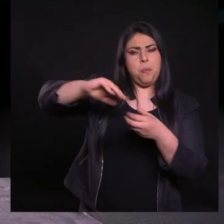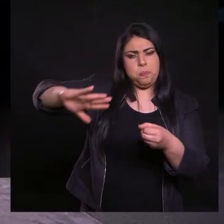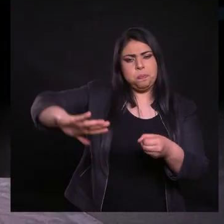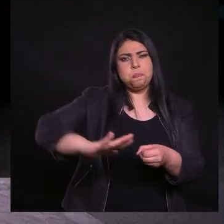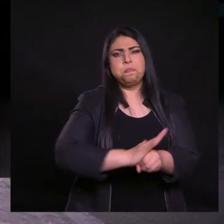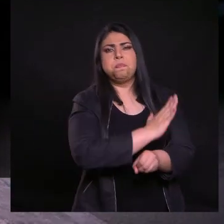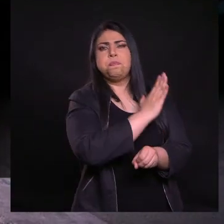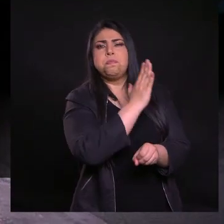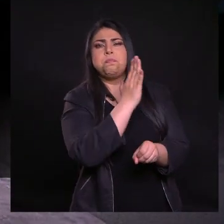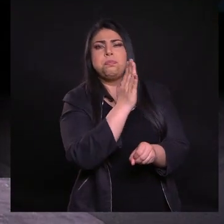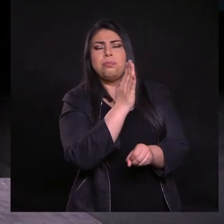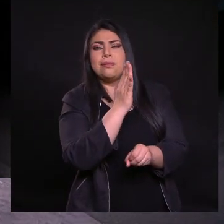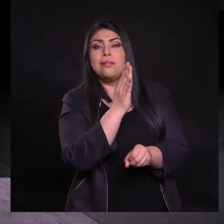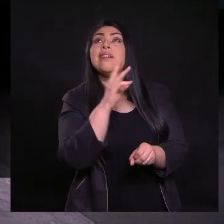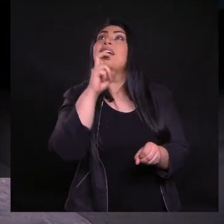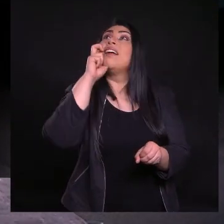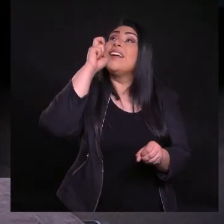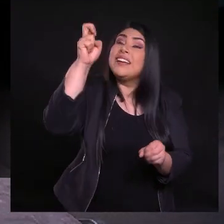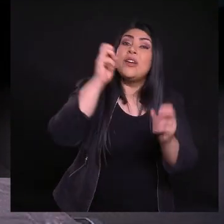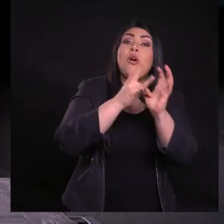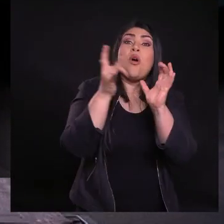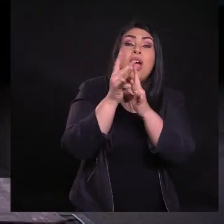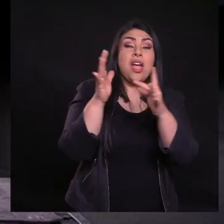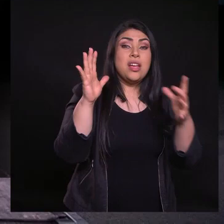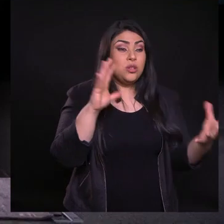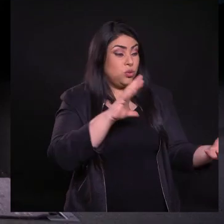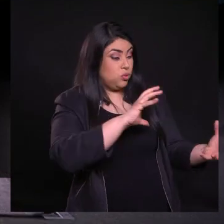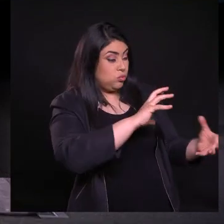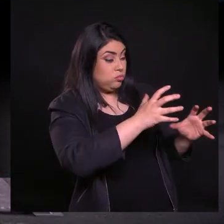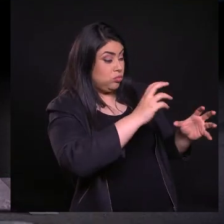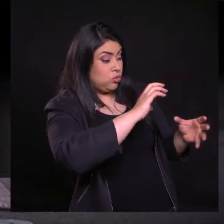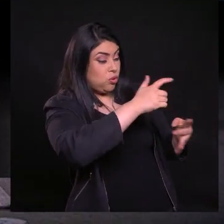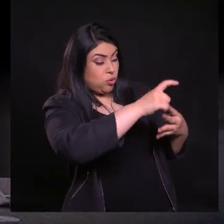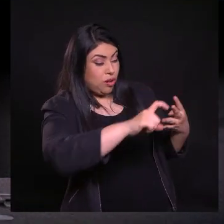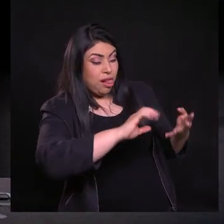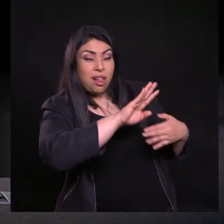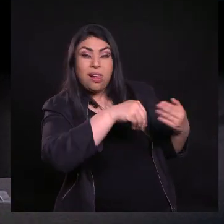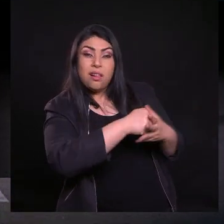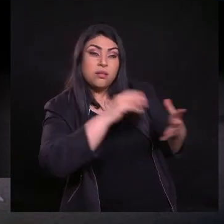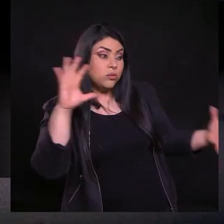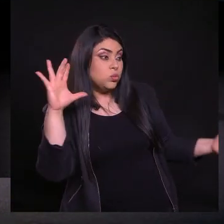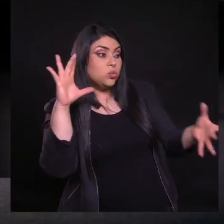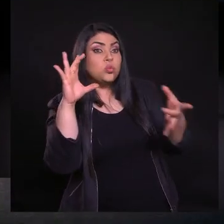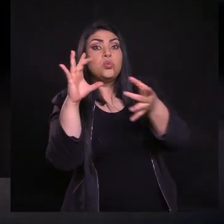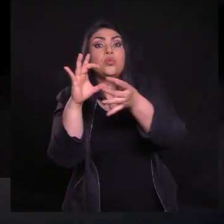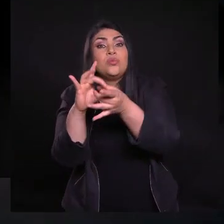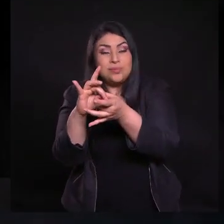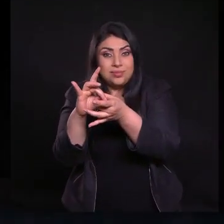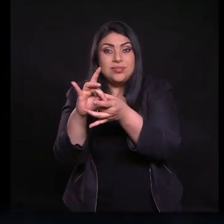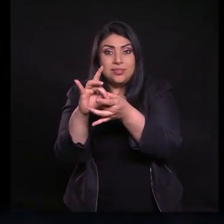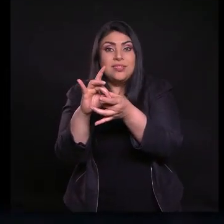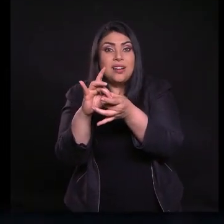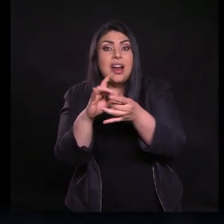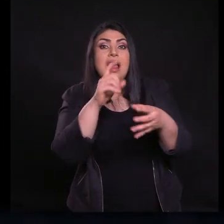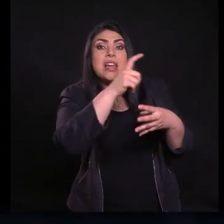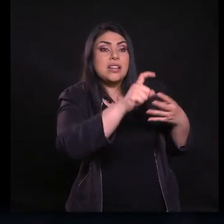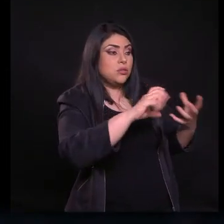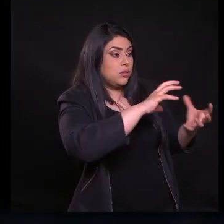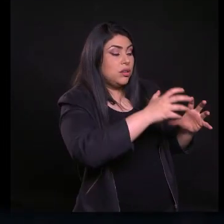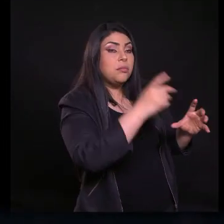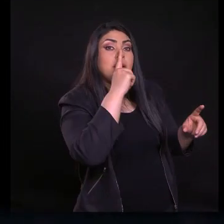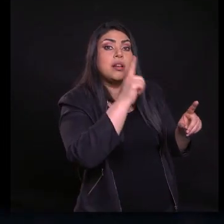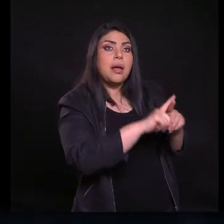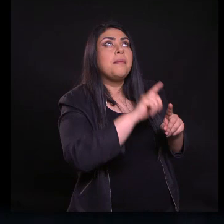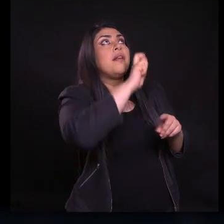por medio de él reconciliar consigo todas las cosas así que las que están en la si perdonas que están en la tierra como las que